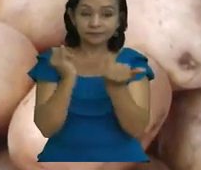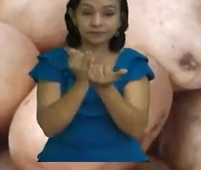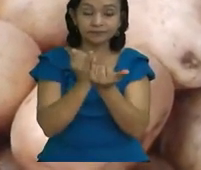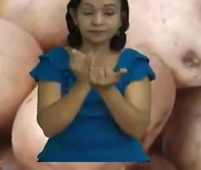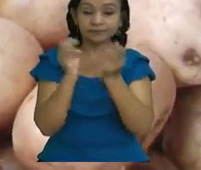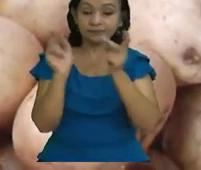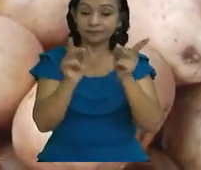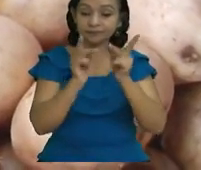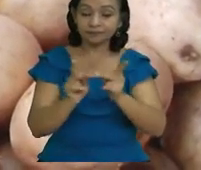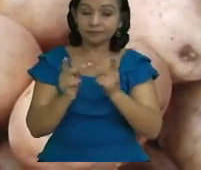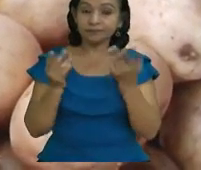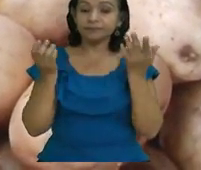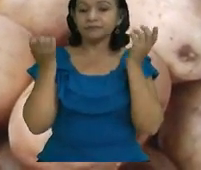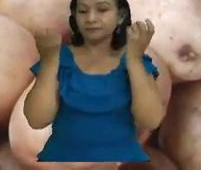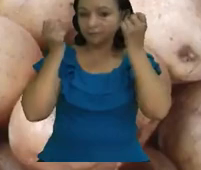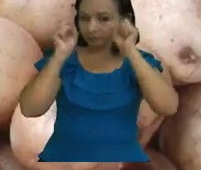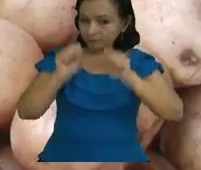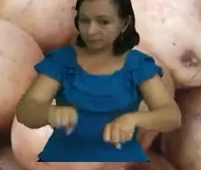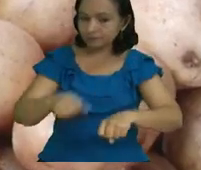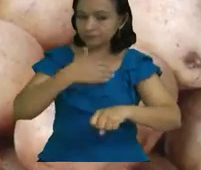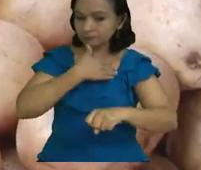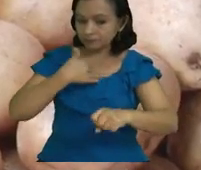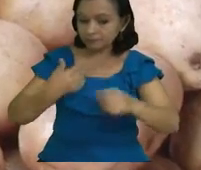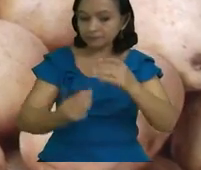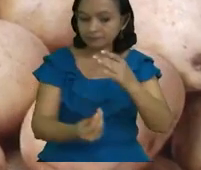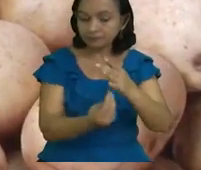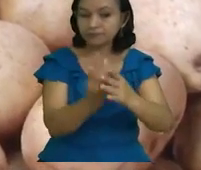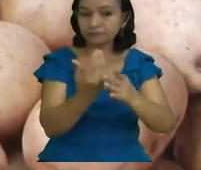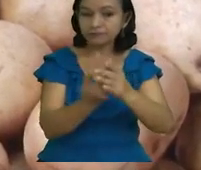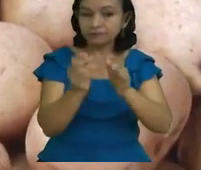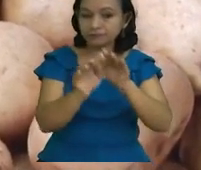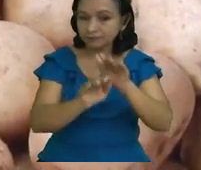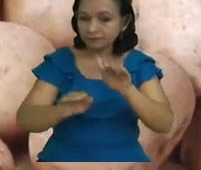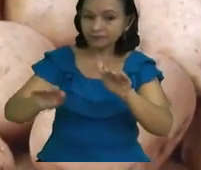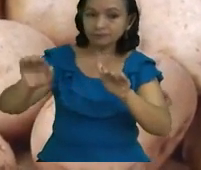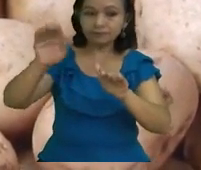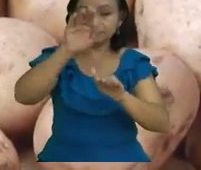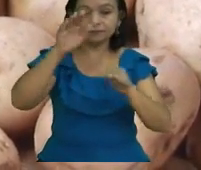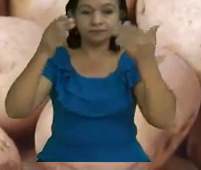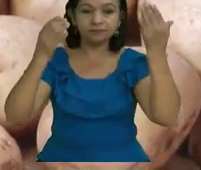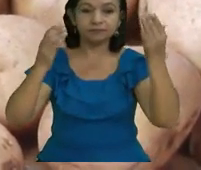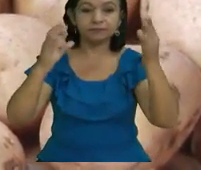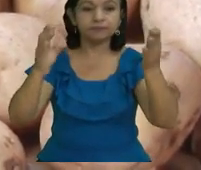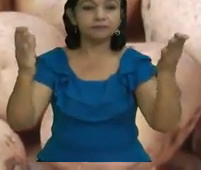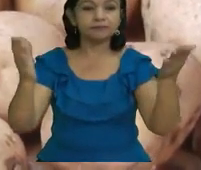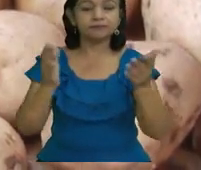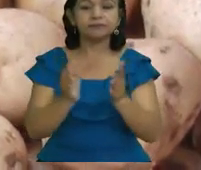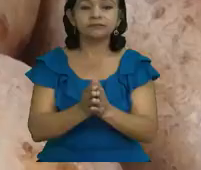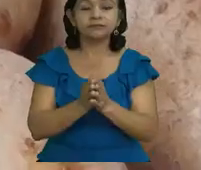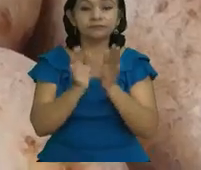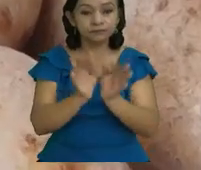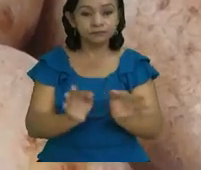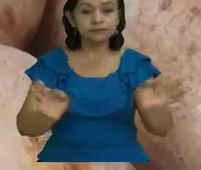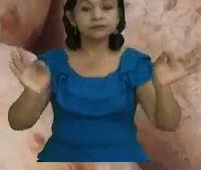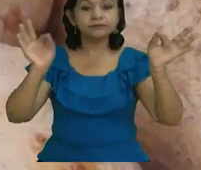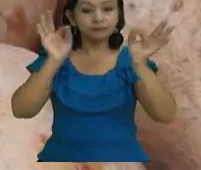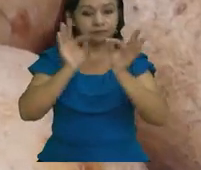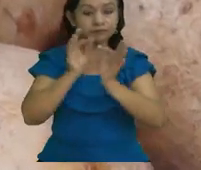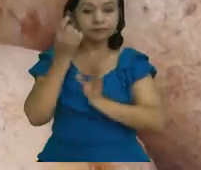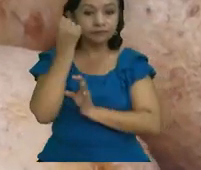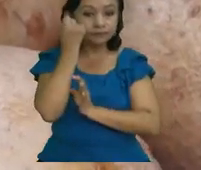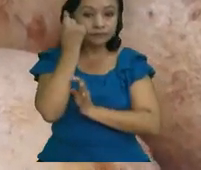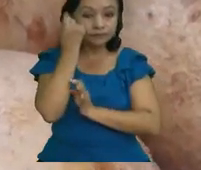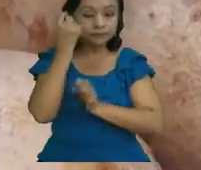pequeños productores pueden mejorar su producción y también incrementar la cantidad de cosecha. Muy vital ese proceso. Entender